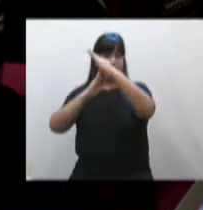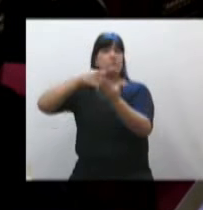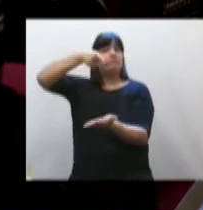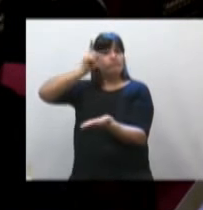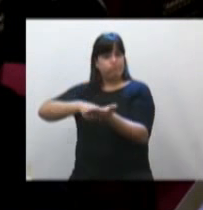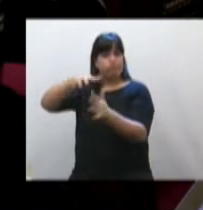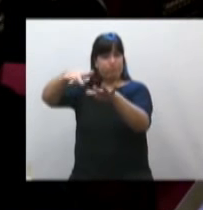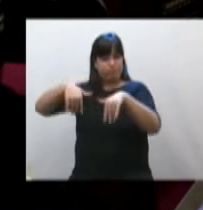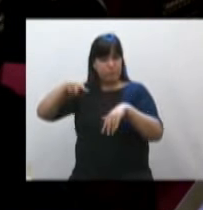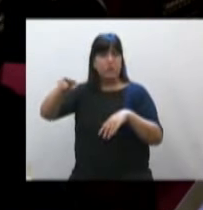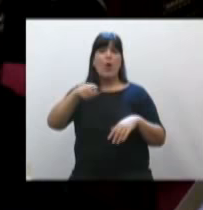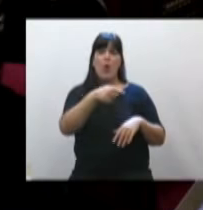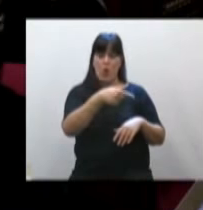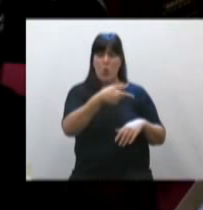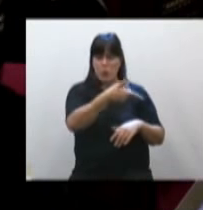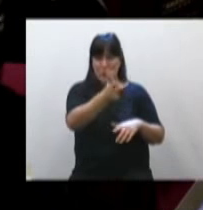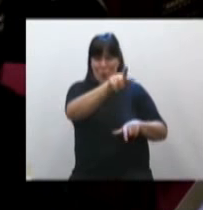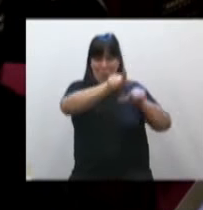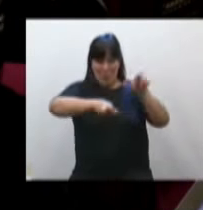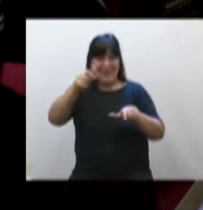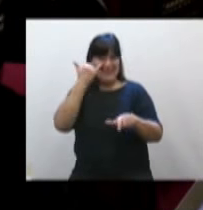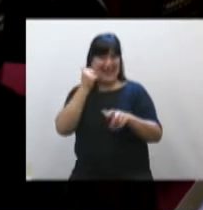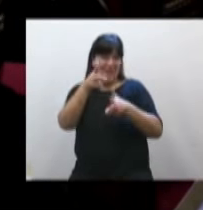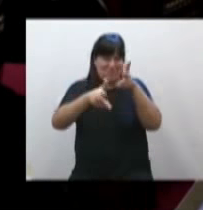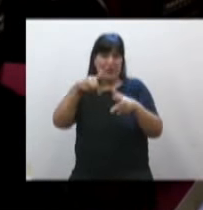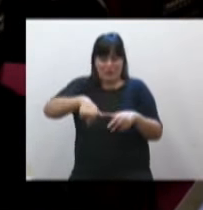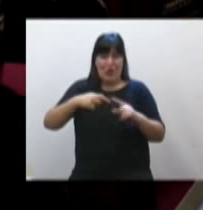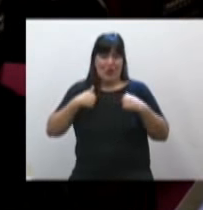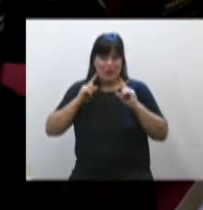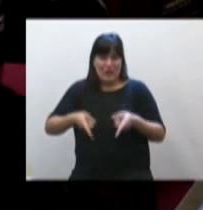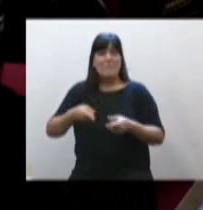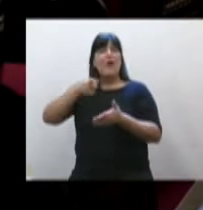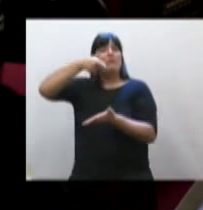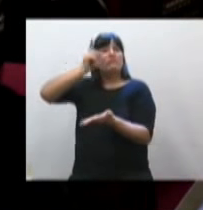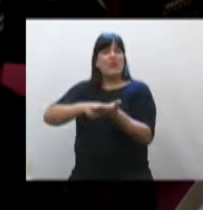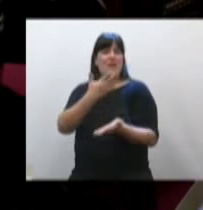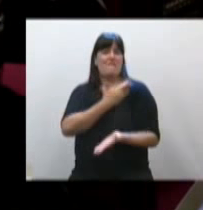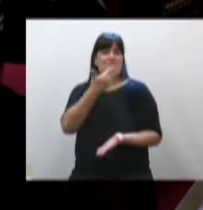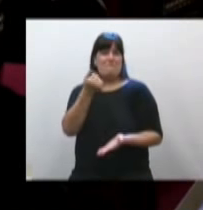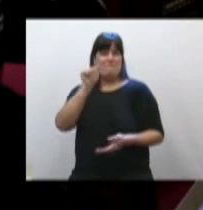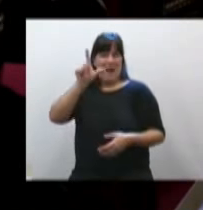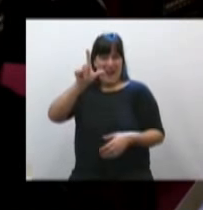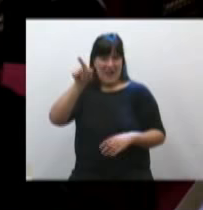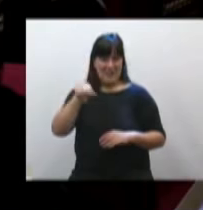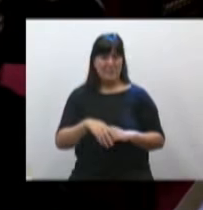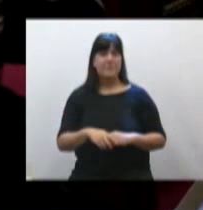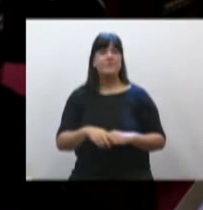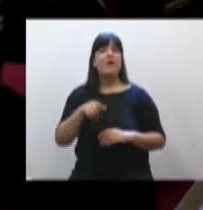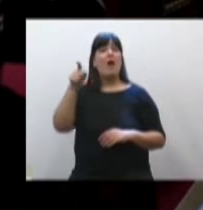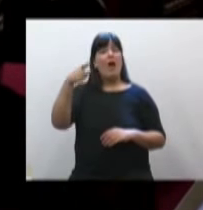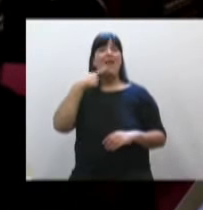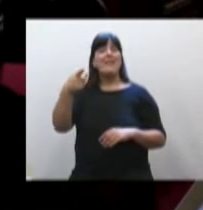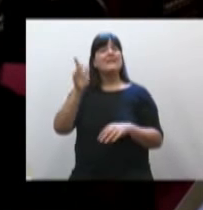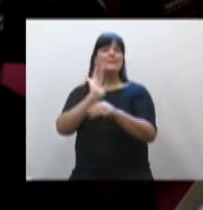en aquel entonces, cuando se dio la sesión en diputados, también hubo bastante incertidumbre hasta el final, cuando fueron los indecisos quienes terminaron